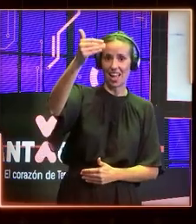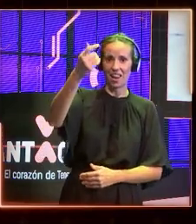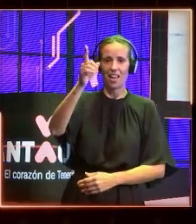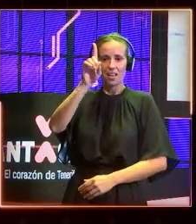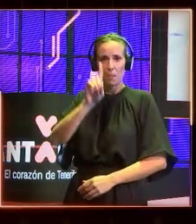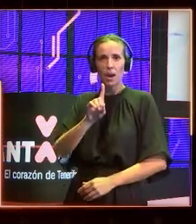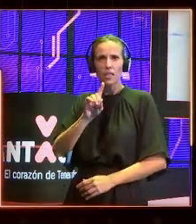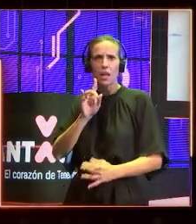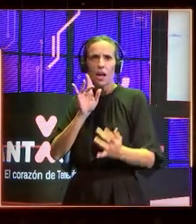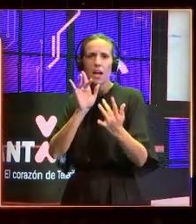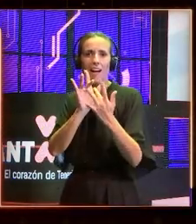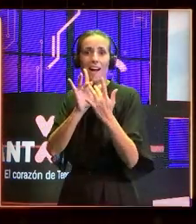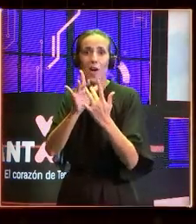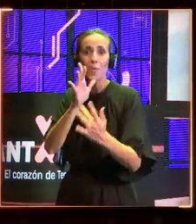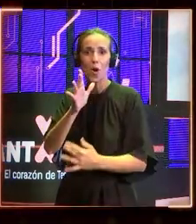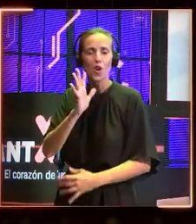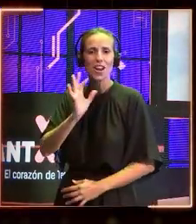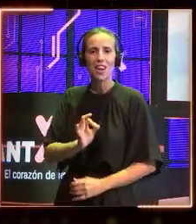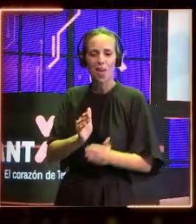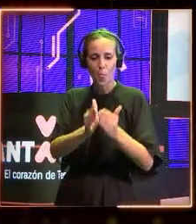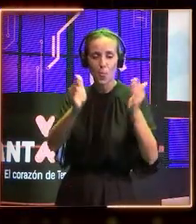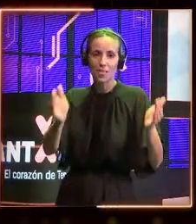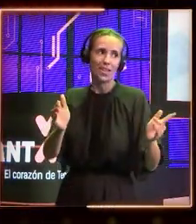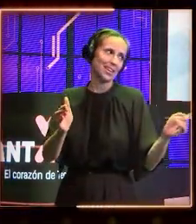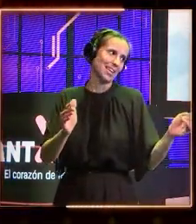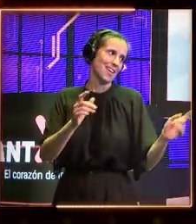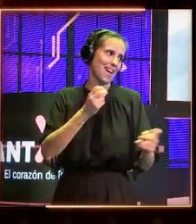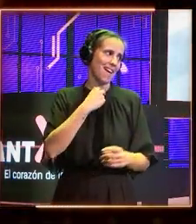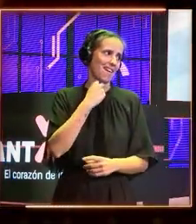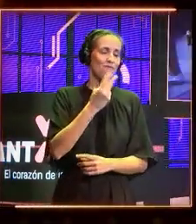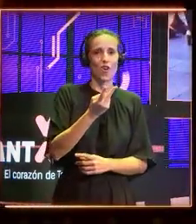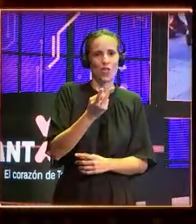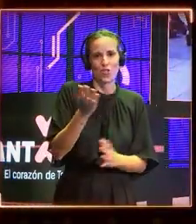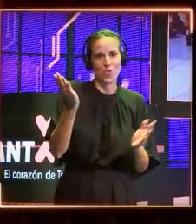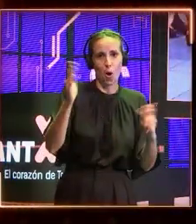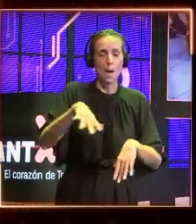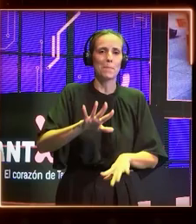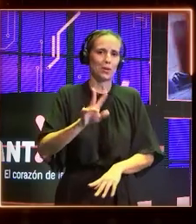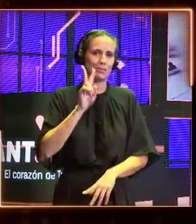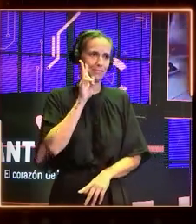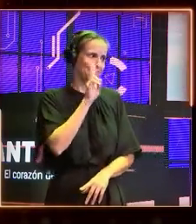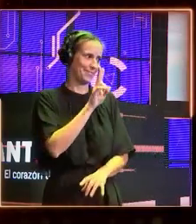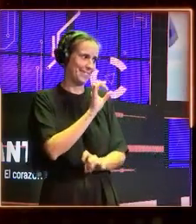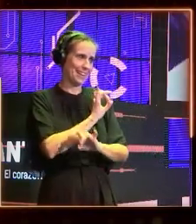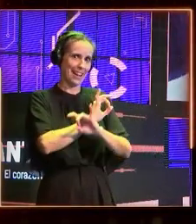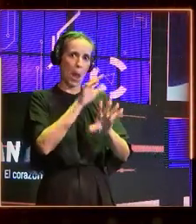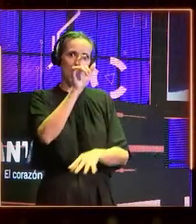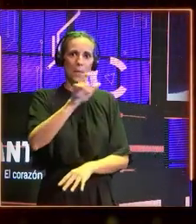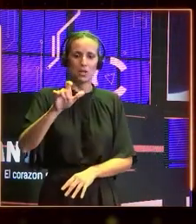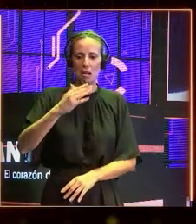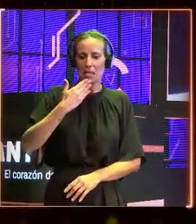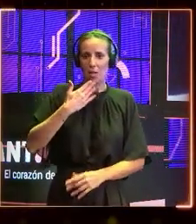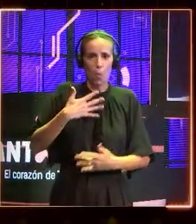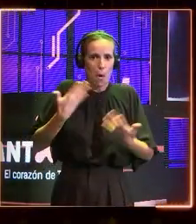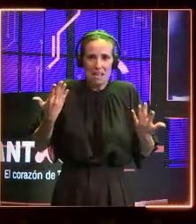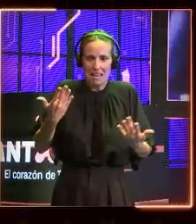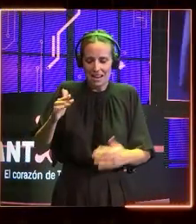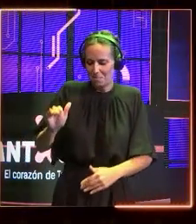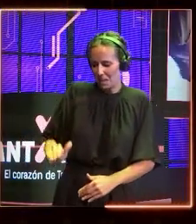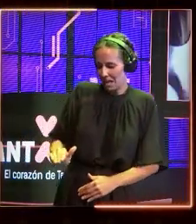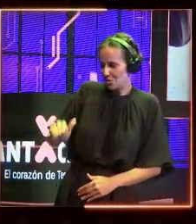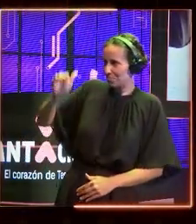realidad aumentada y de de nuevo en este caso no hay audio pero sobran las palabras no podemos ver como las personas de toda edad desde los más